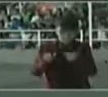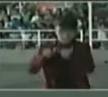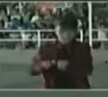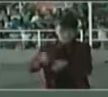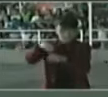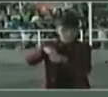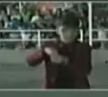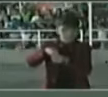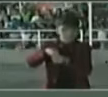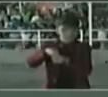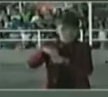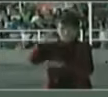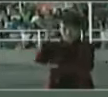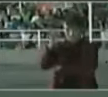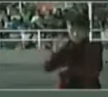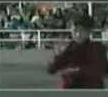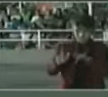unos pastores fueron,